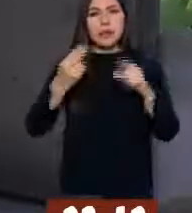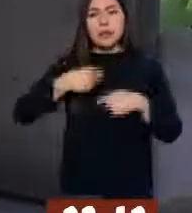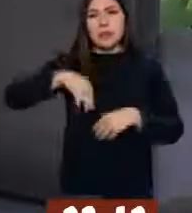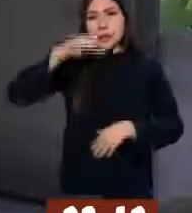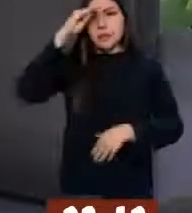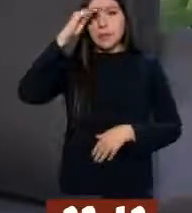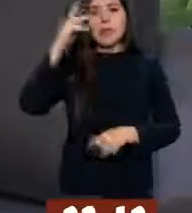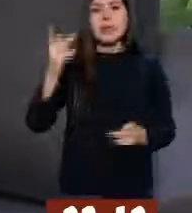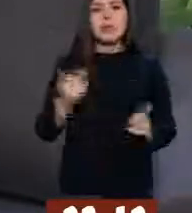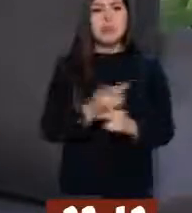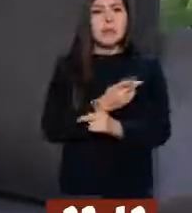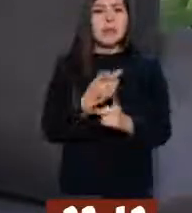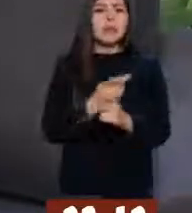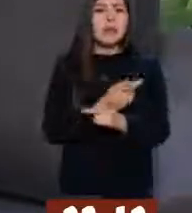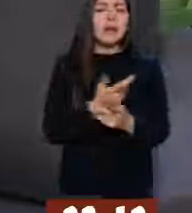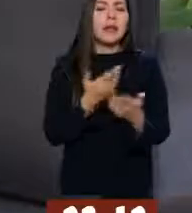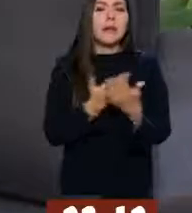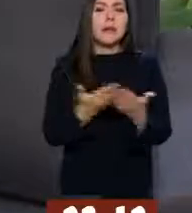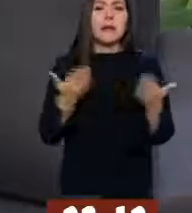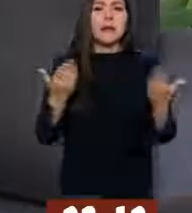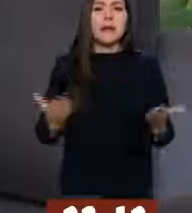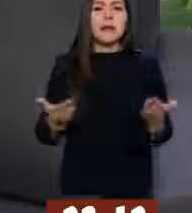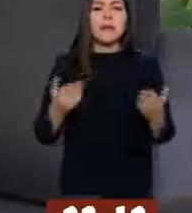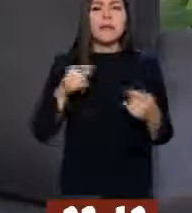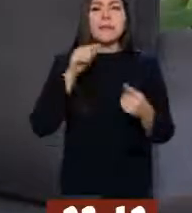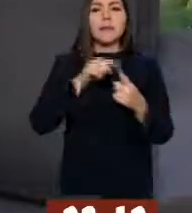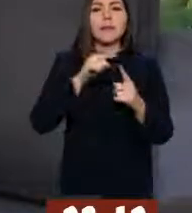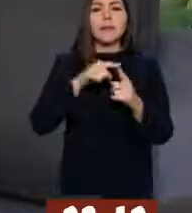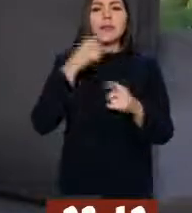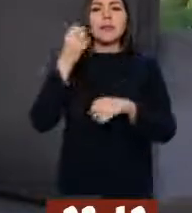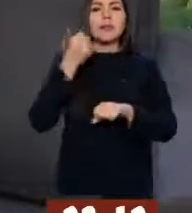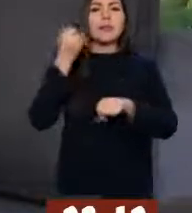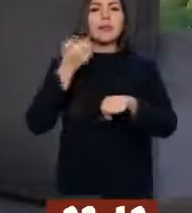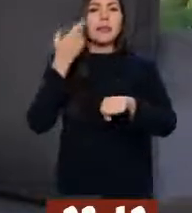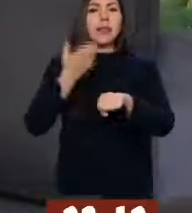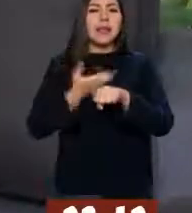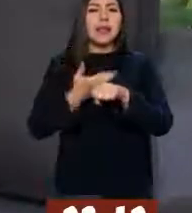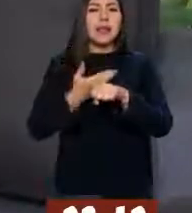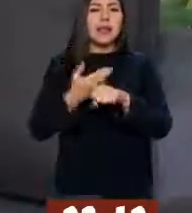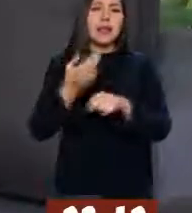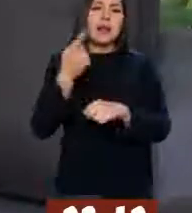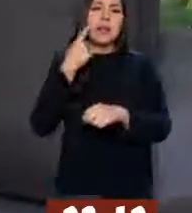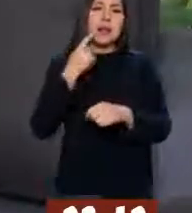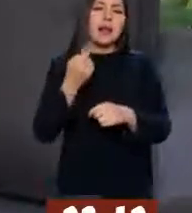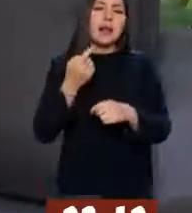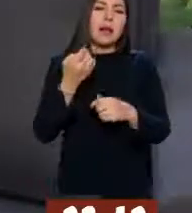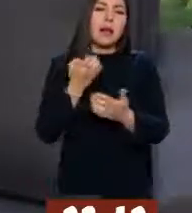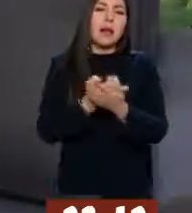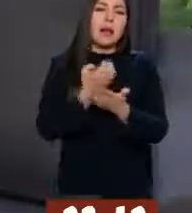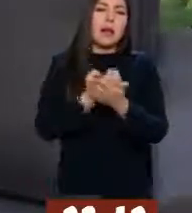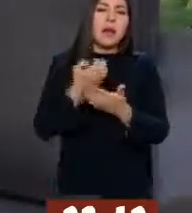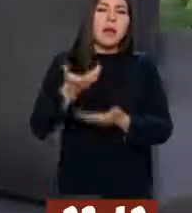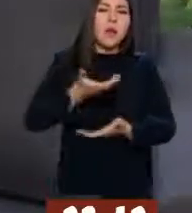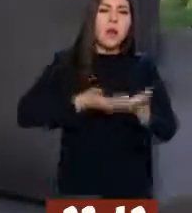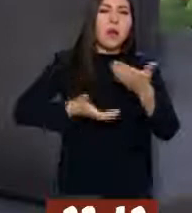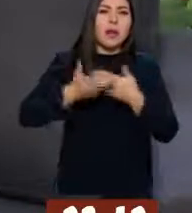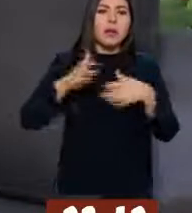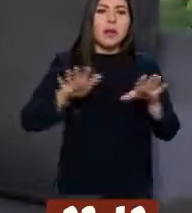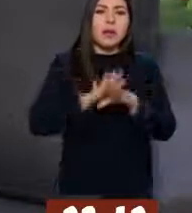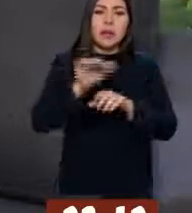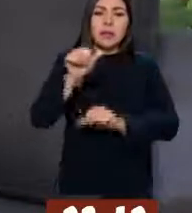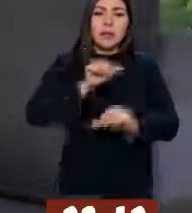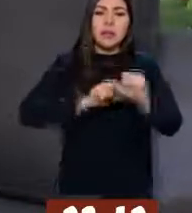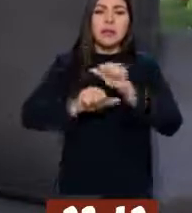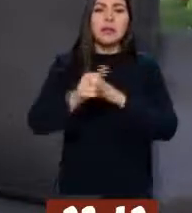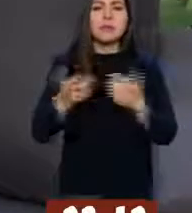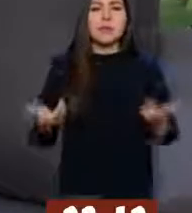el cambio de estafeta en la Secretaría de Comercio, ¿no? Mira, indudablemente hubo diferencias